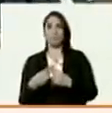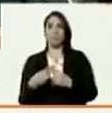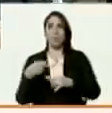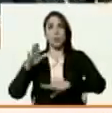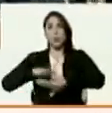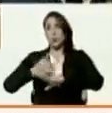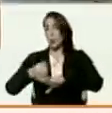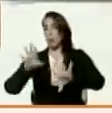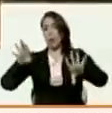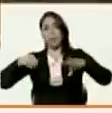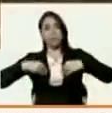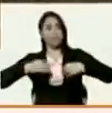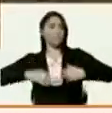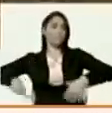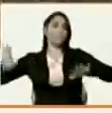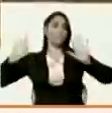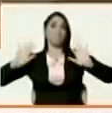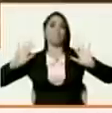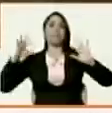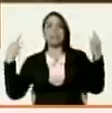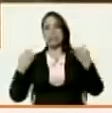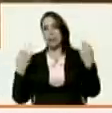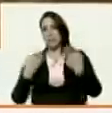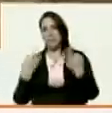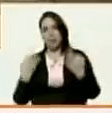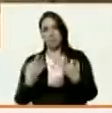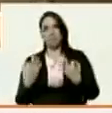la asumiremos todo el tiempo.